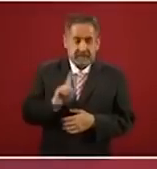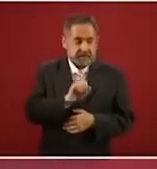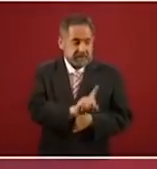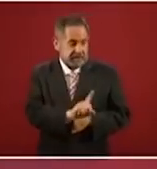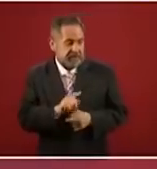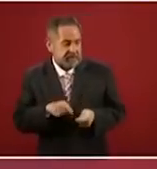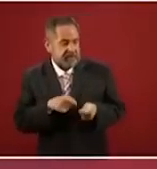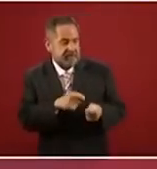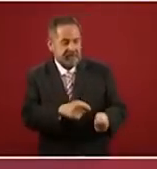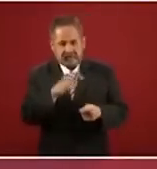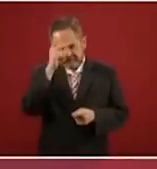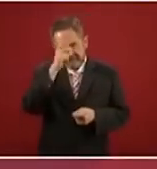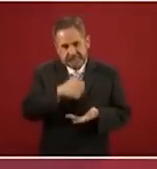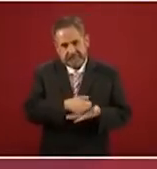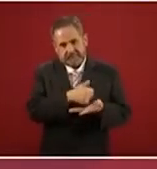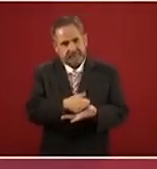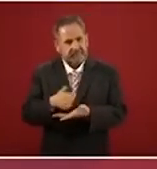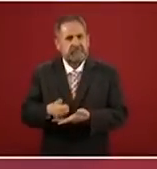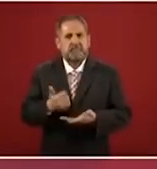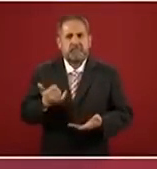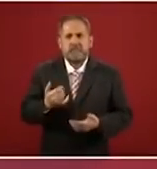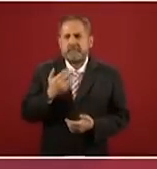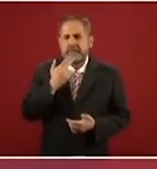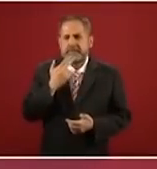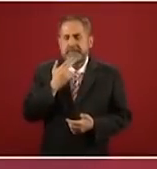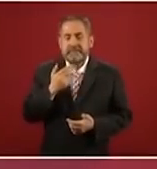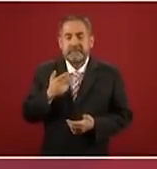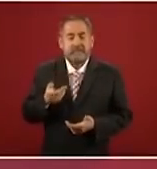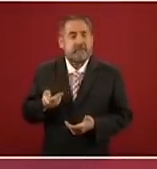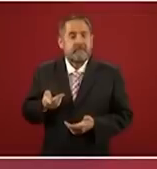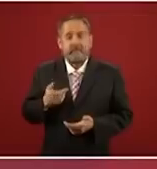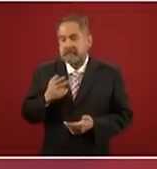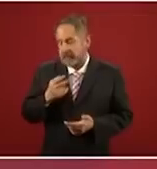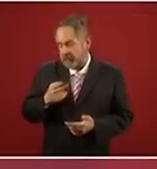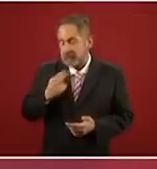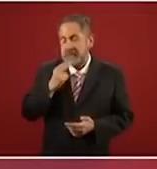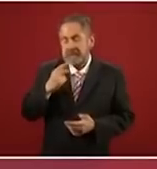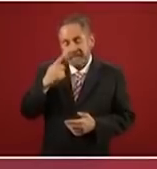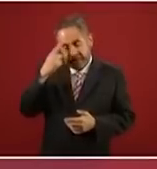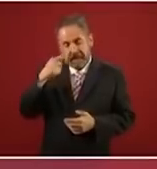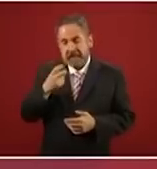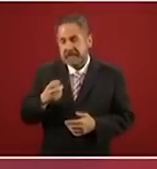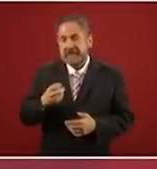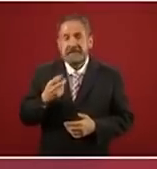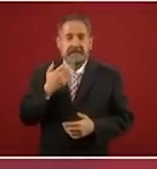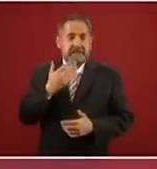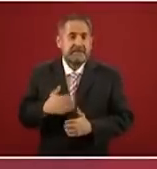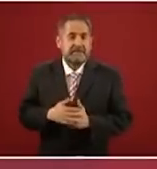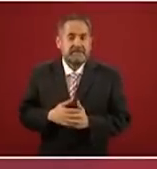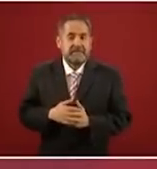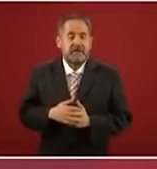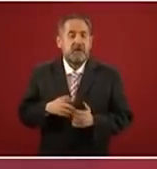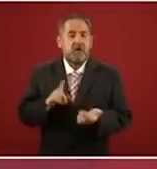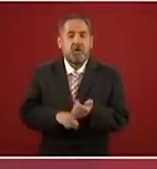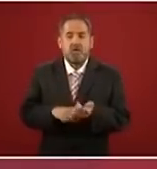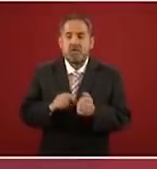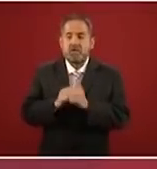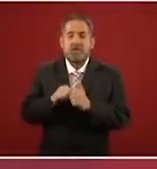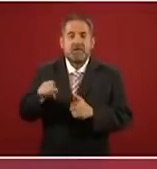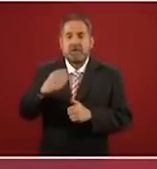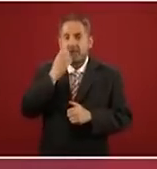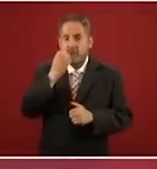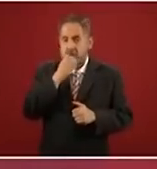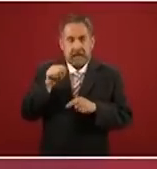una forma y socialmente muy útil sería que lo hiciesen en las